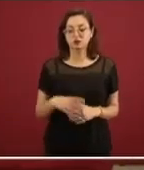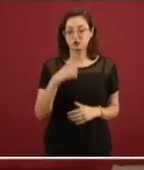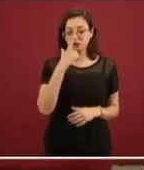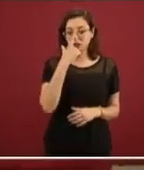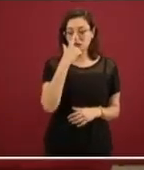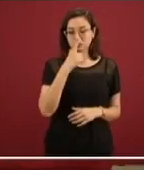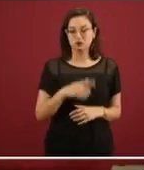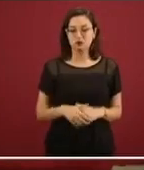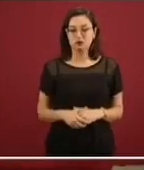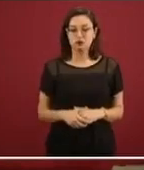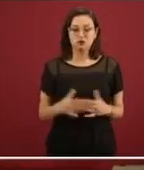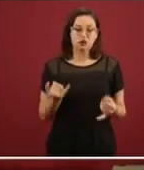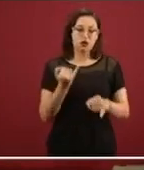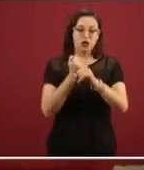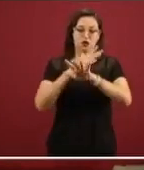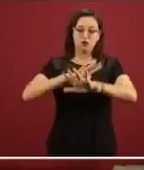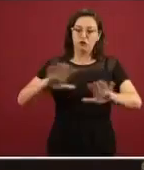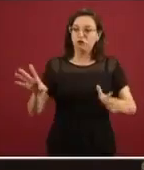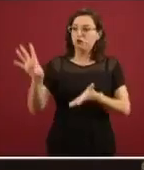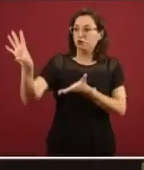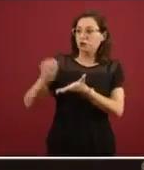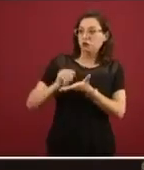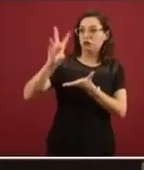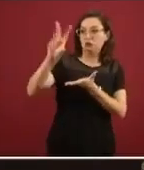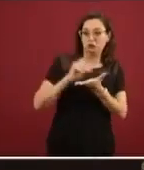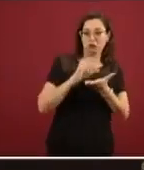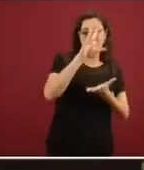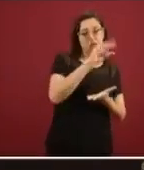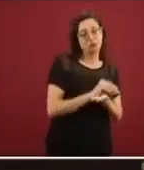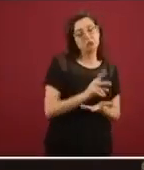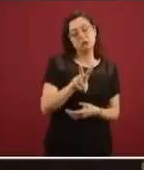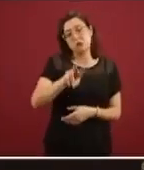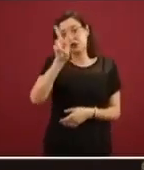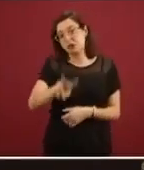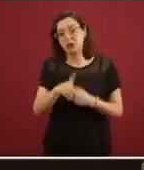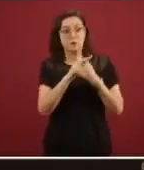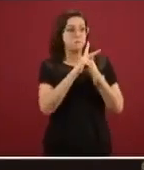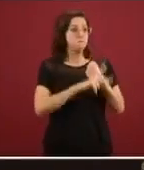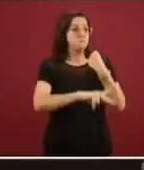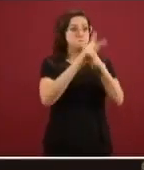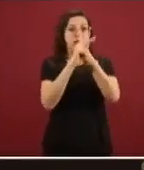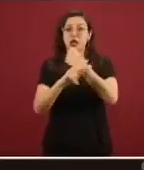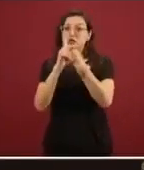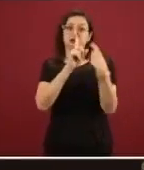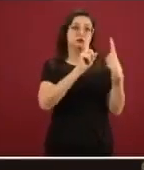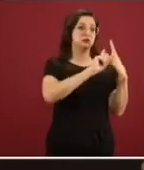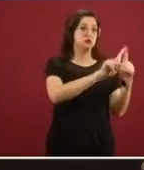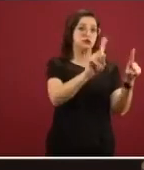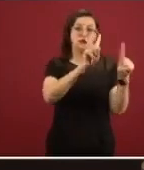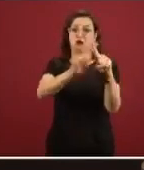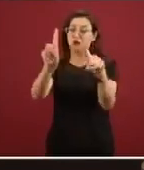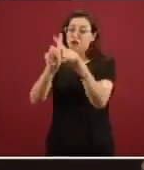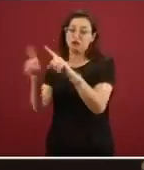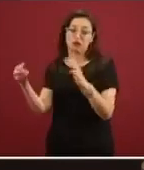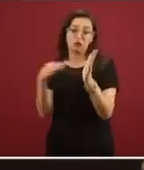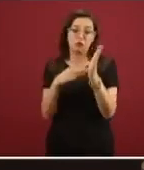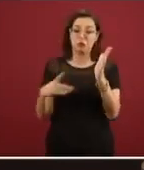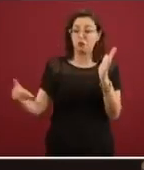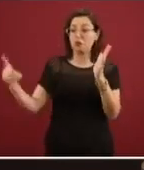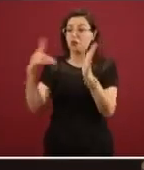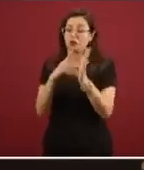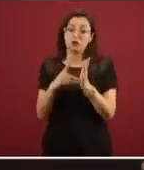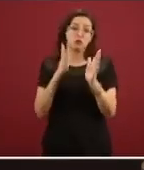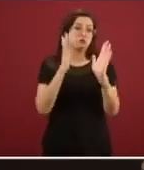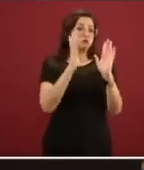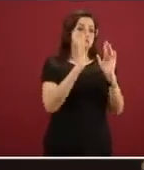para la integración de la información, efectivamente los distintos países tienen métodos diferentes. Nosotros hemos